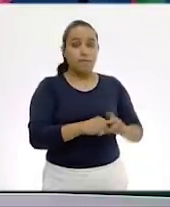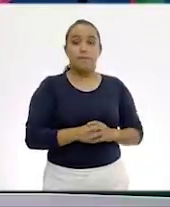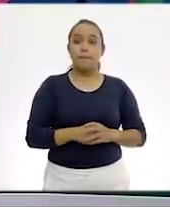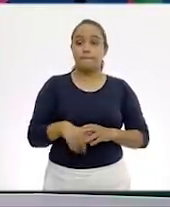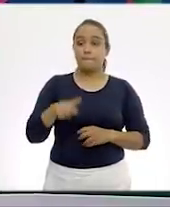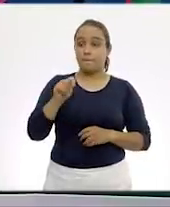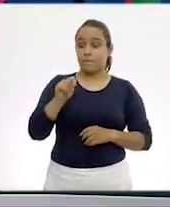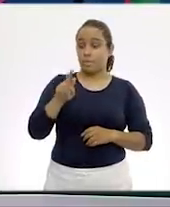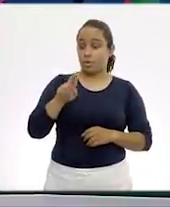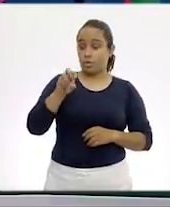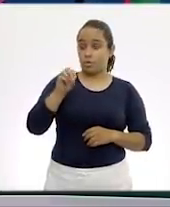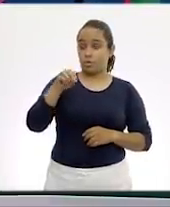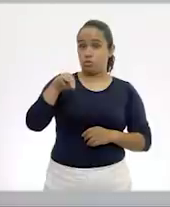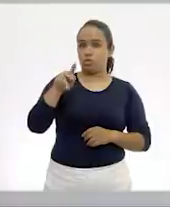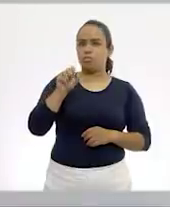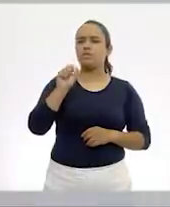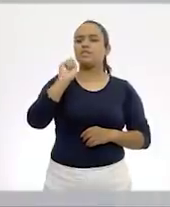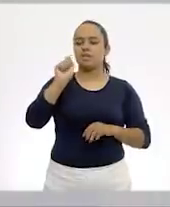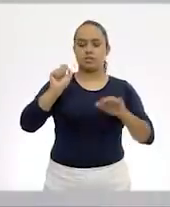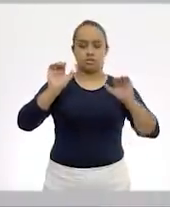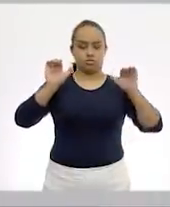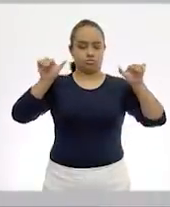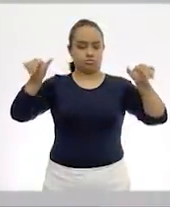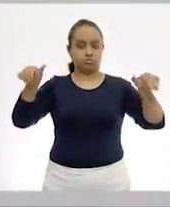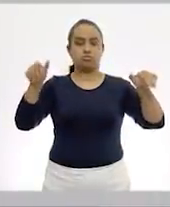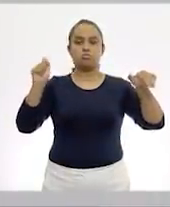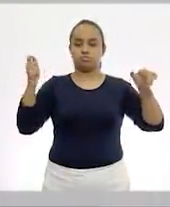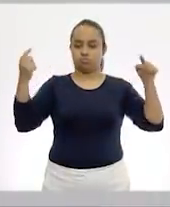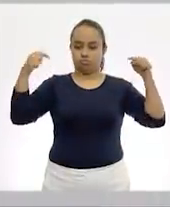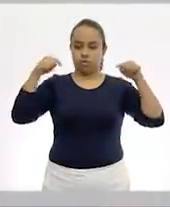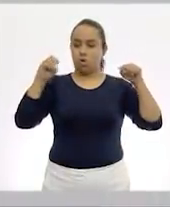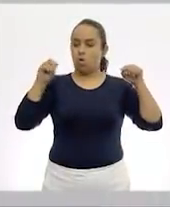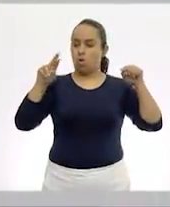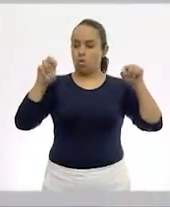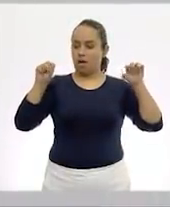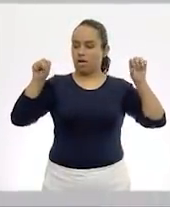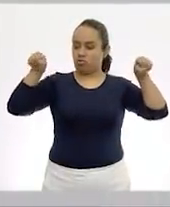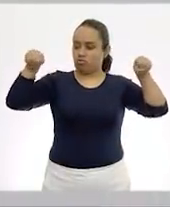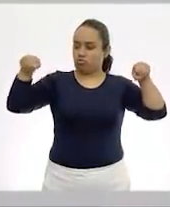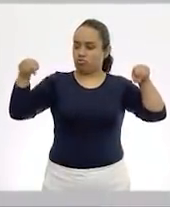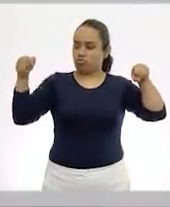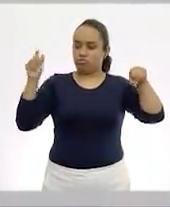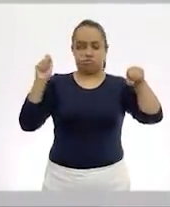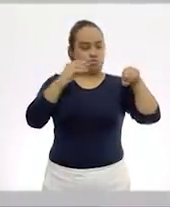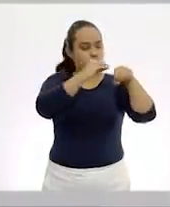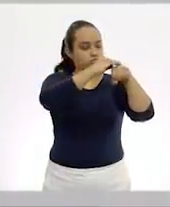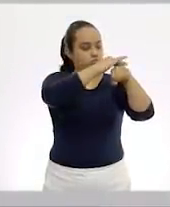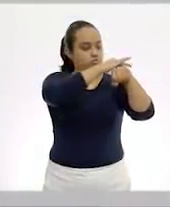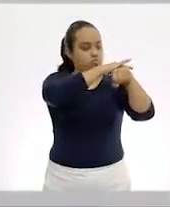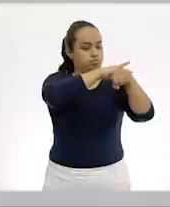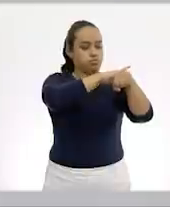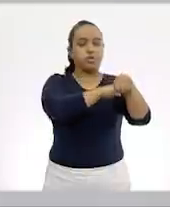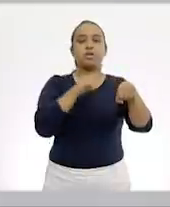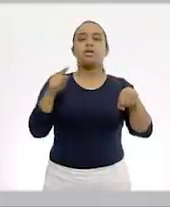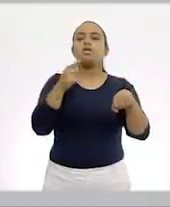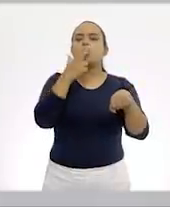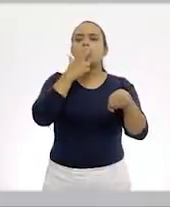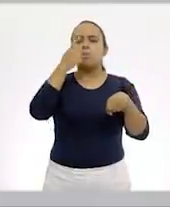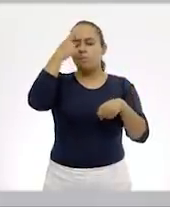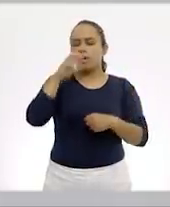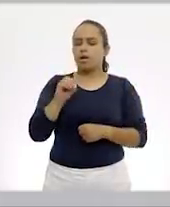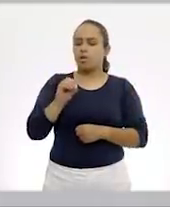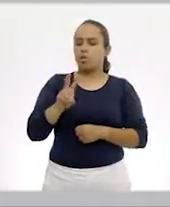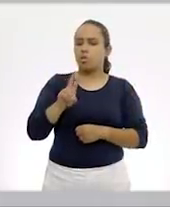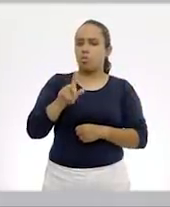de falopio son dos conductos que comunican los ovarios con el útero y son los encargados de recoger los